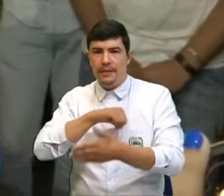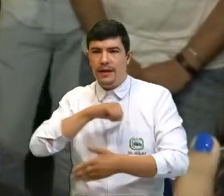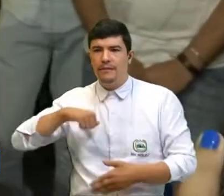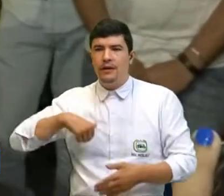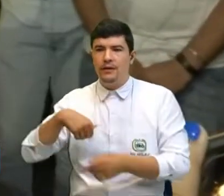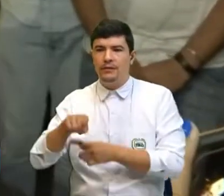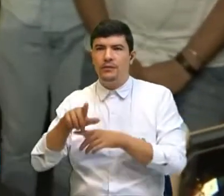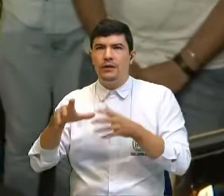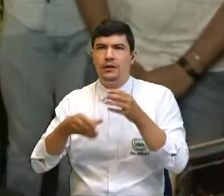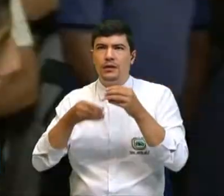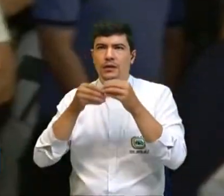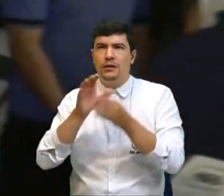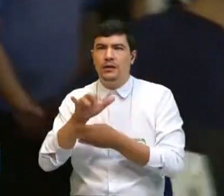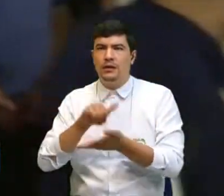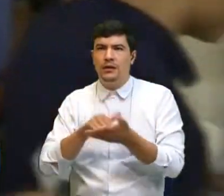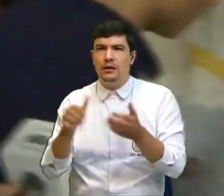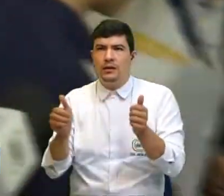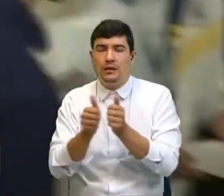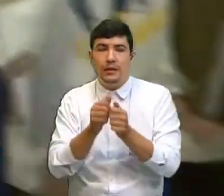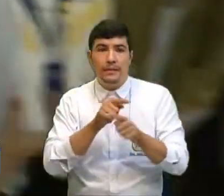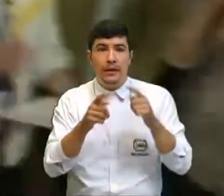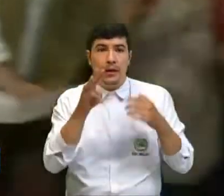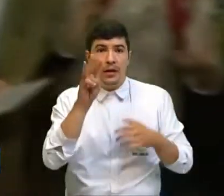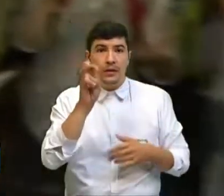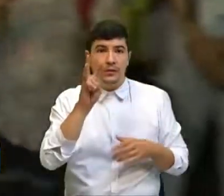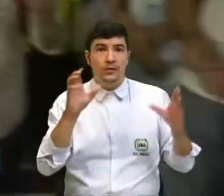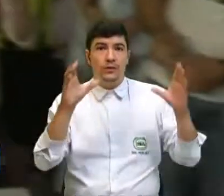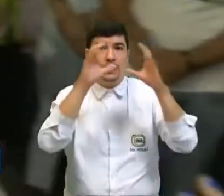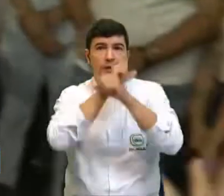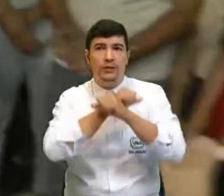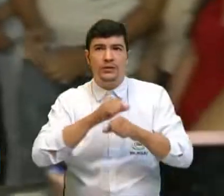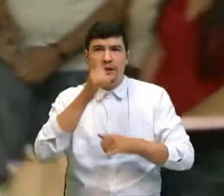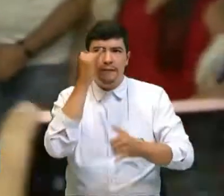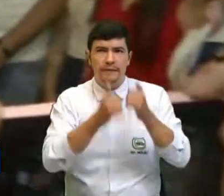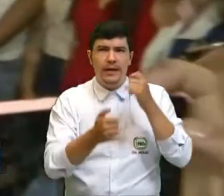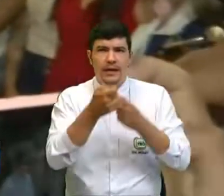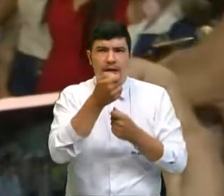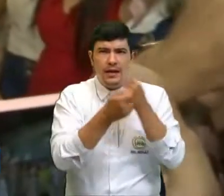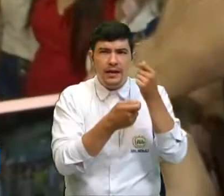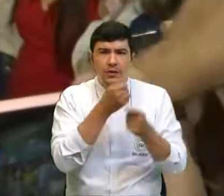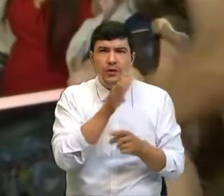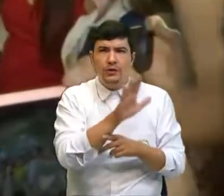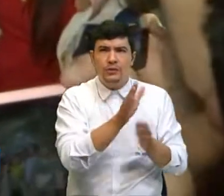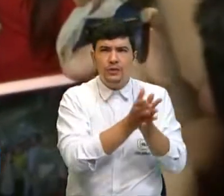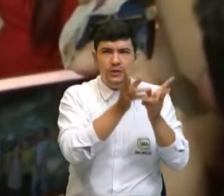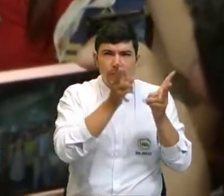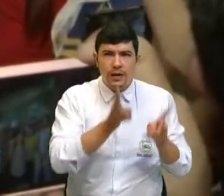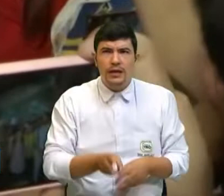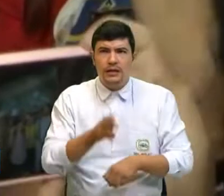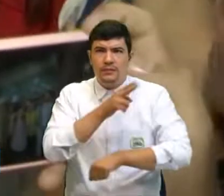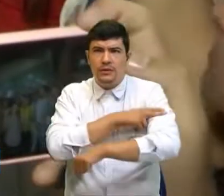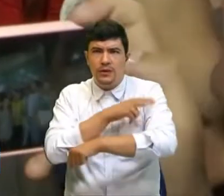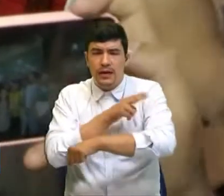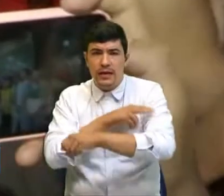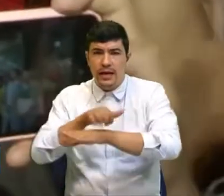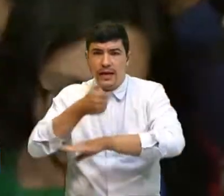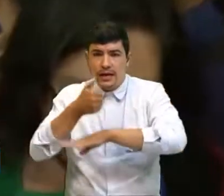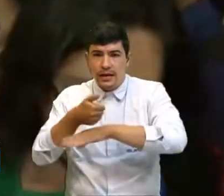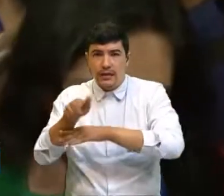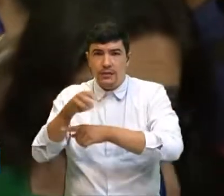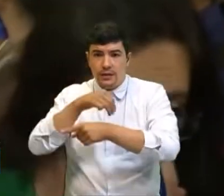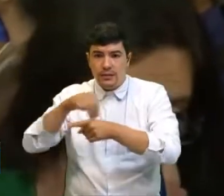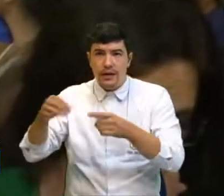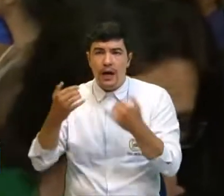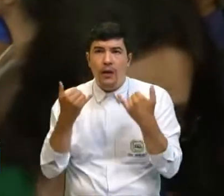ya debe ser cobrado junto con el pasaje a las 8 de la noche culminó la negociación de estudiantes personería y gerencia de metrolínea